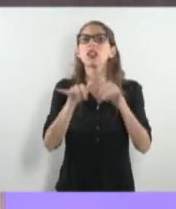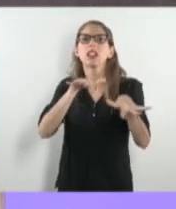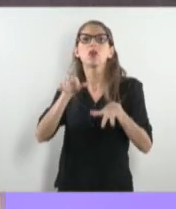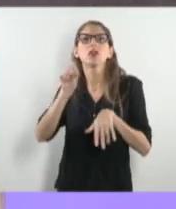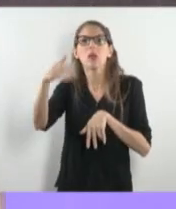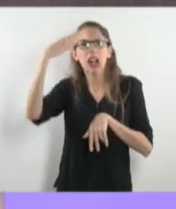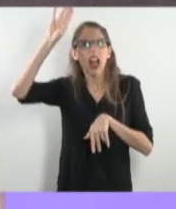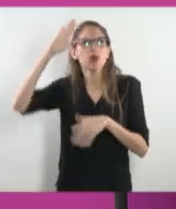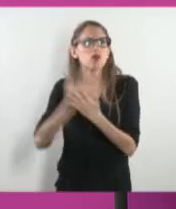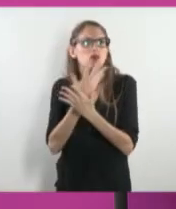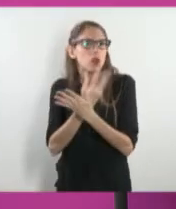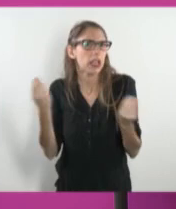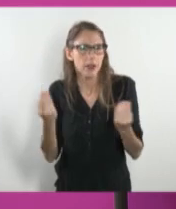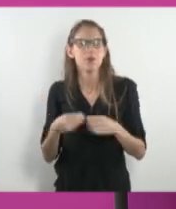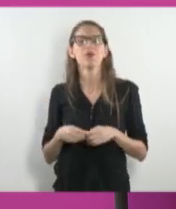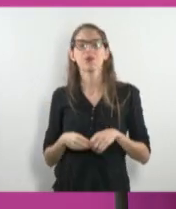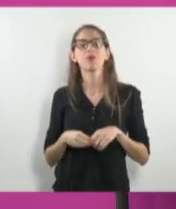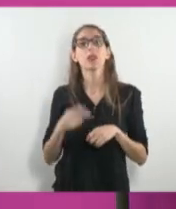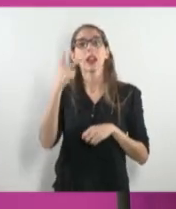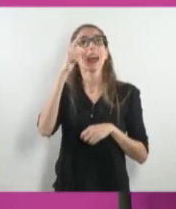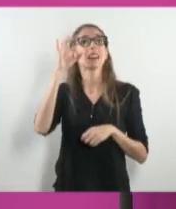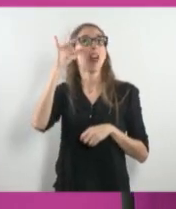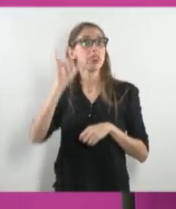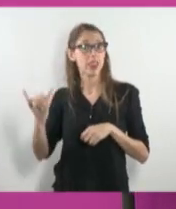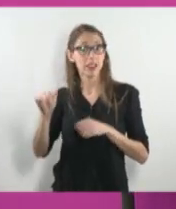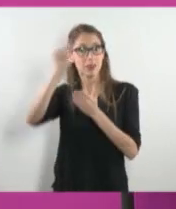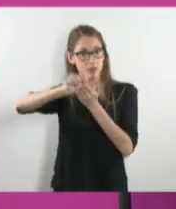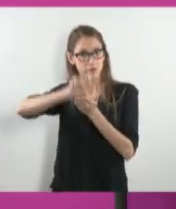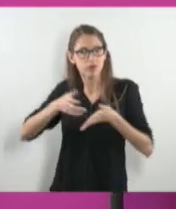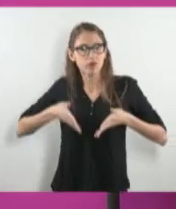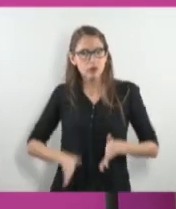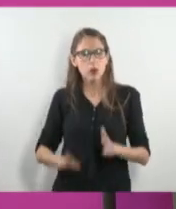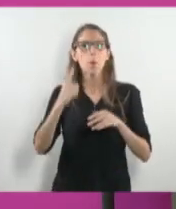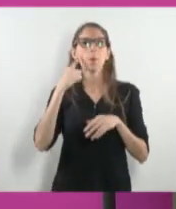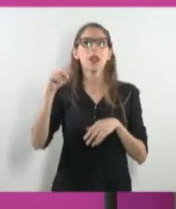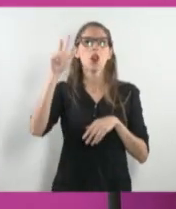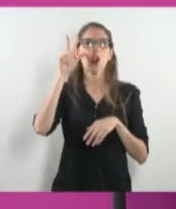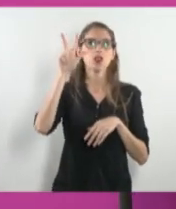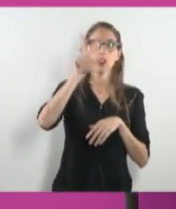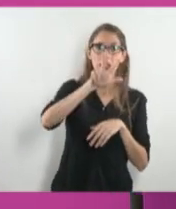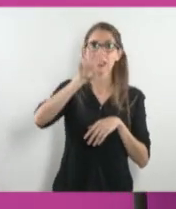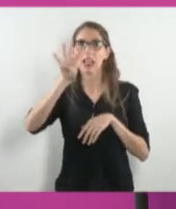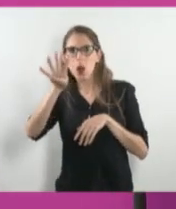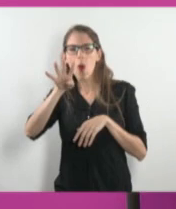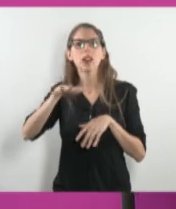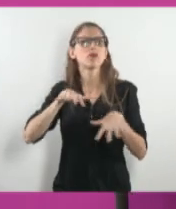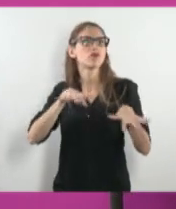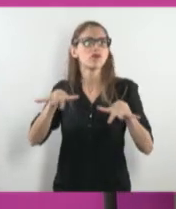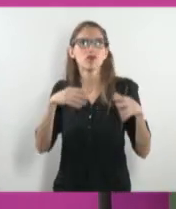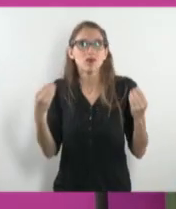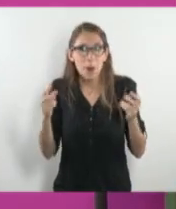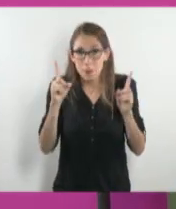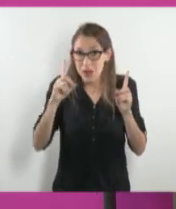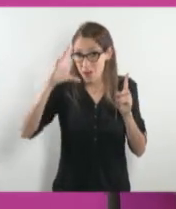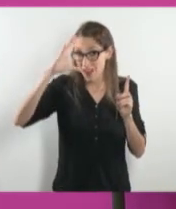Contanos algo de José Hernández. Bueno, José Hernández nació en 1834 en el contexto que habíamos visto